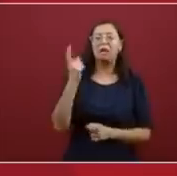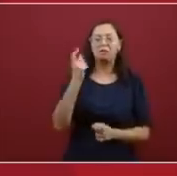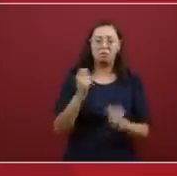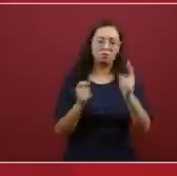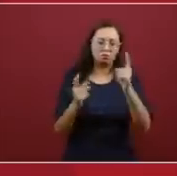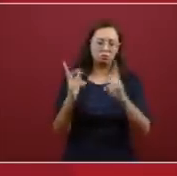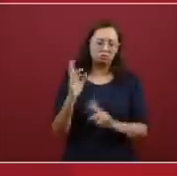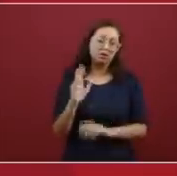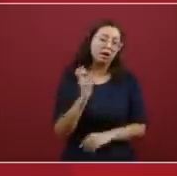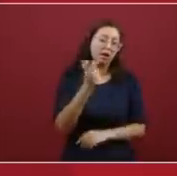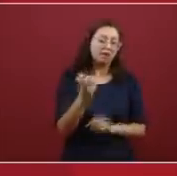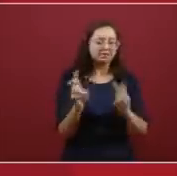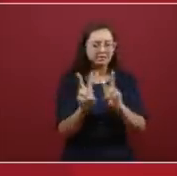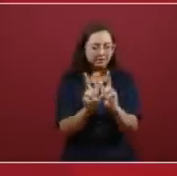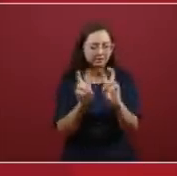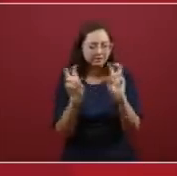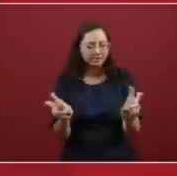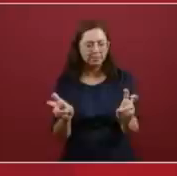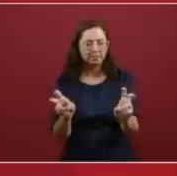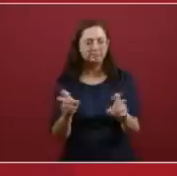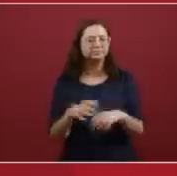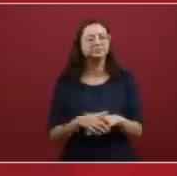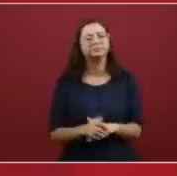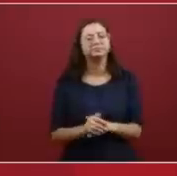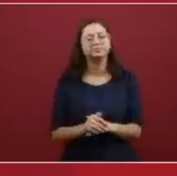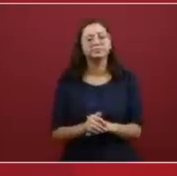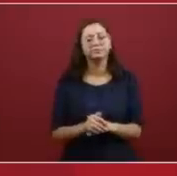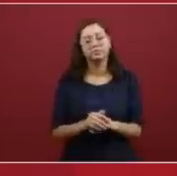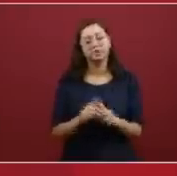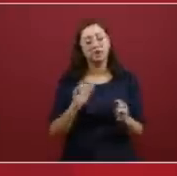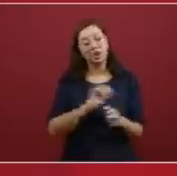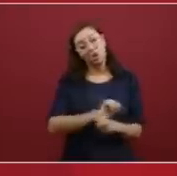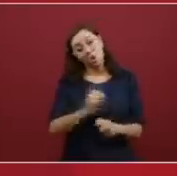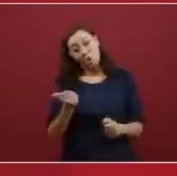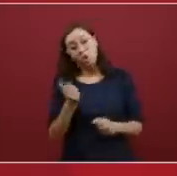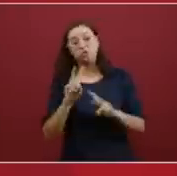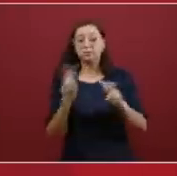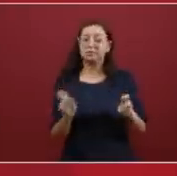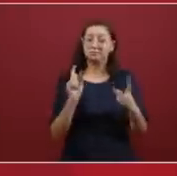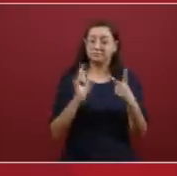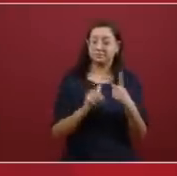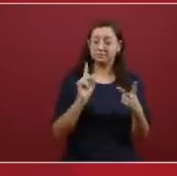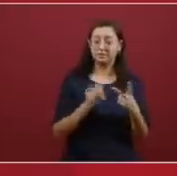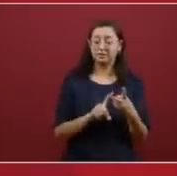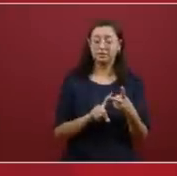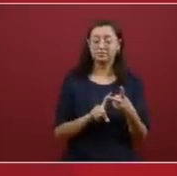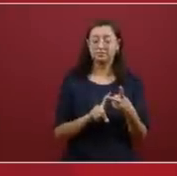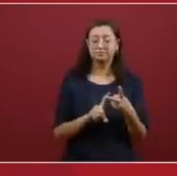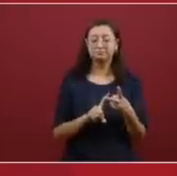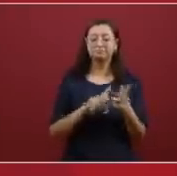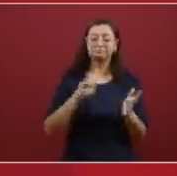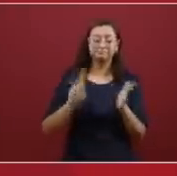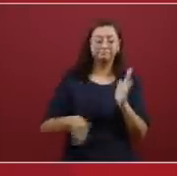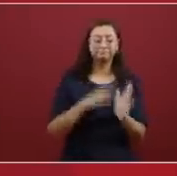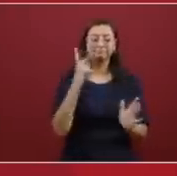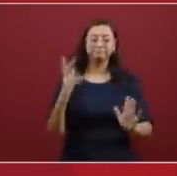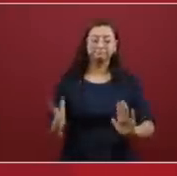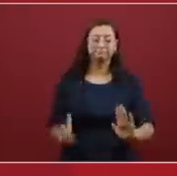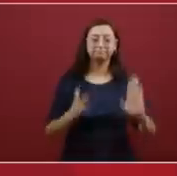reafirmar nuestro compromiso de que